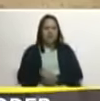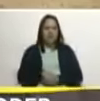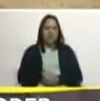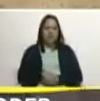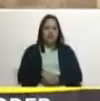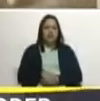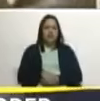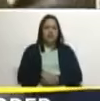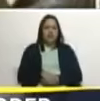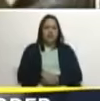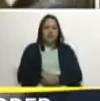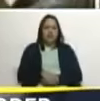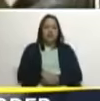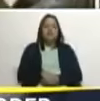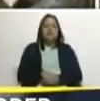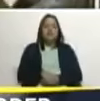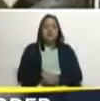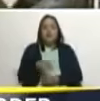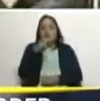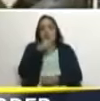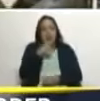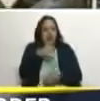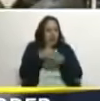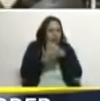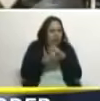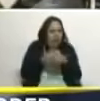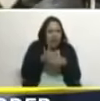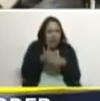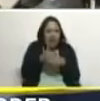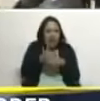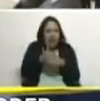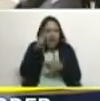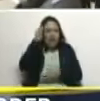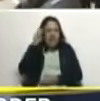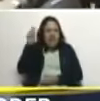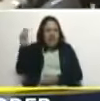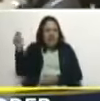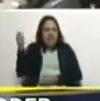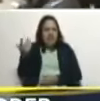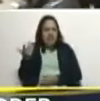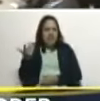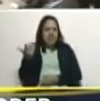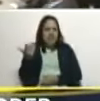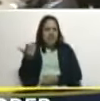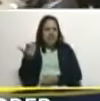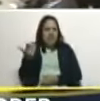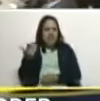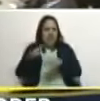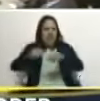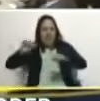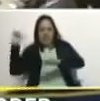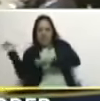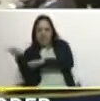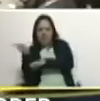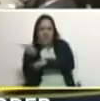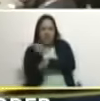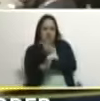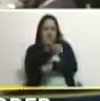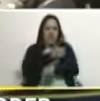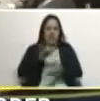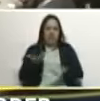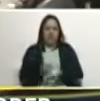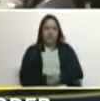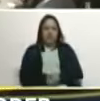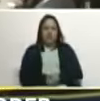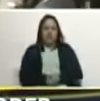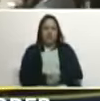ni siquiera maquiavélica. Es una tesis de tierra arrasada, de los